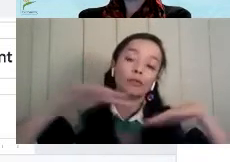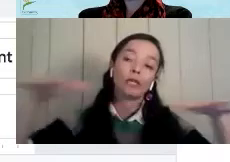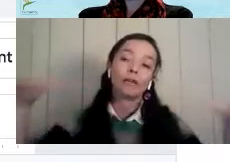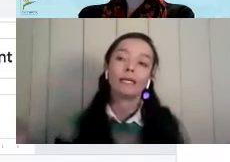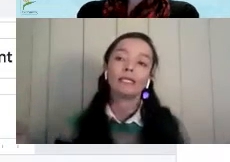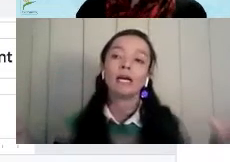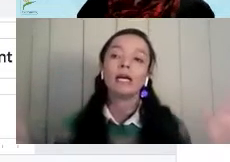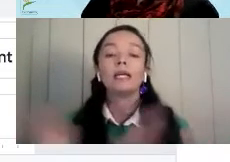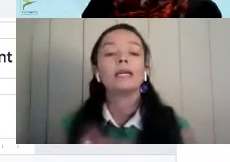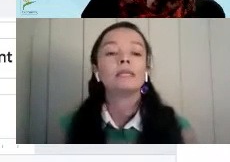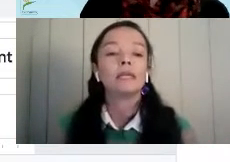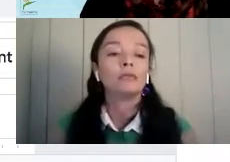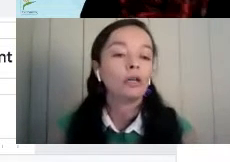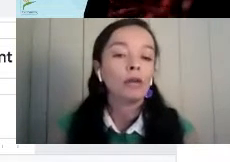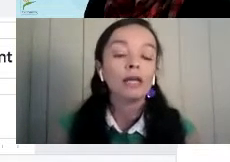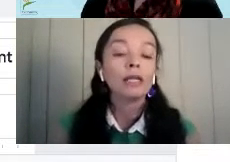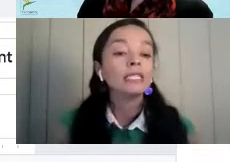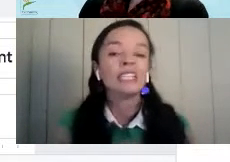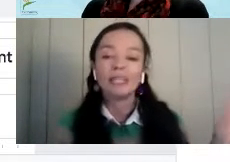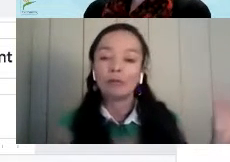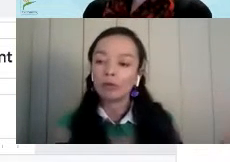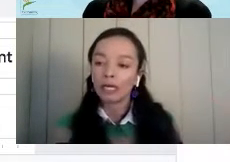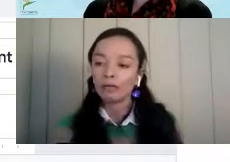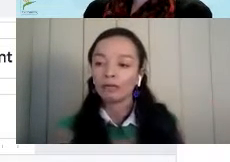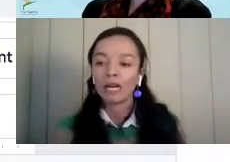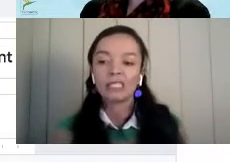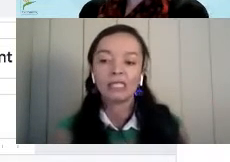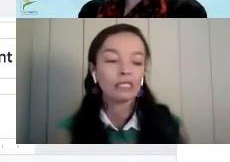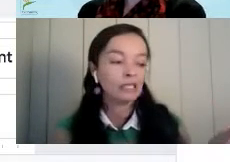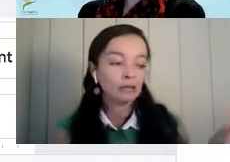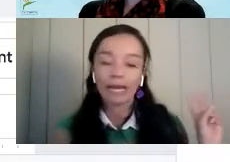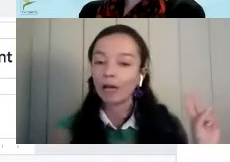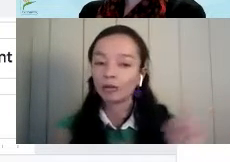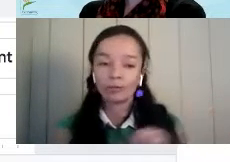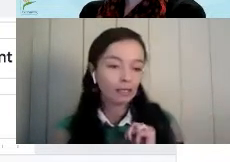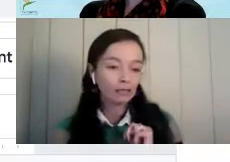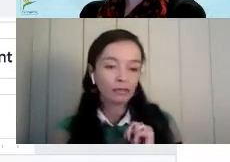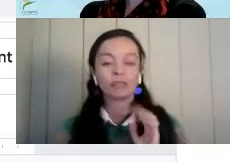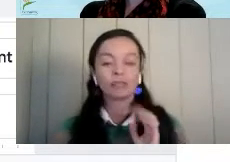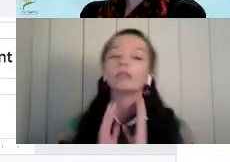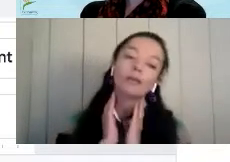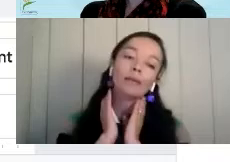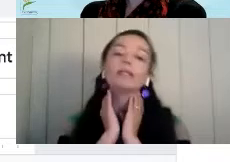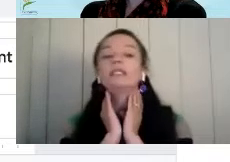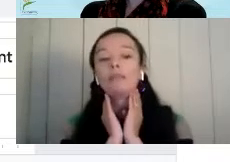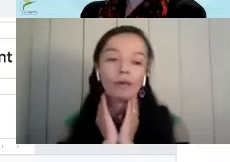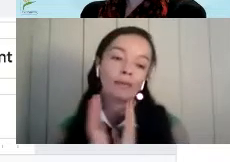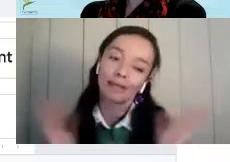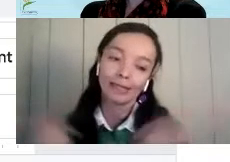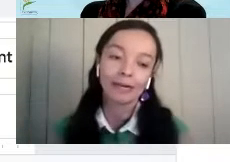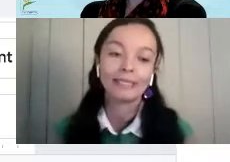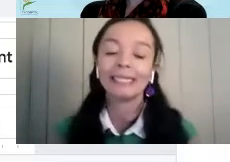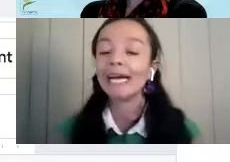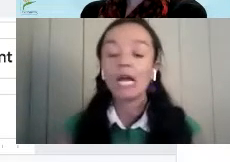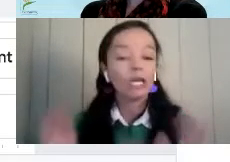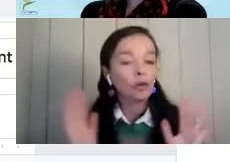sentamos en la mesa y empezamos a hablar, sentémoslo ahí, así tenga dos meses. Pues, obviamente que ya pueda manejar